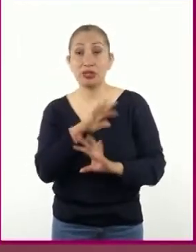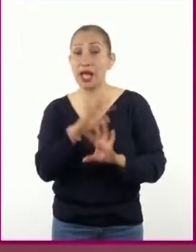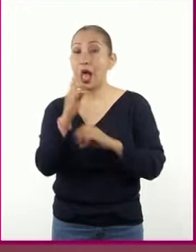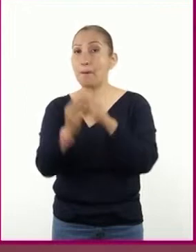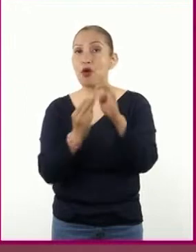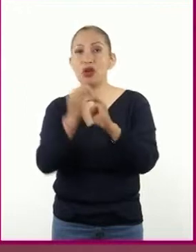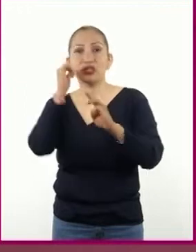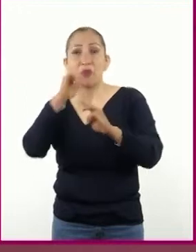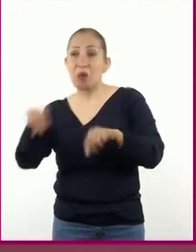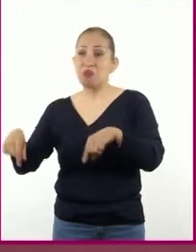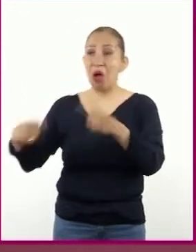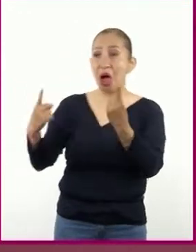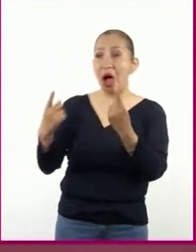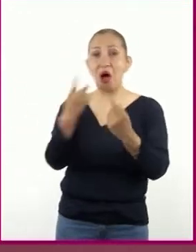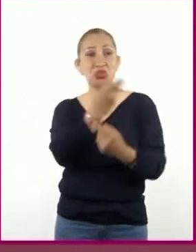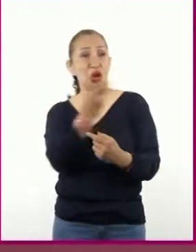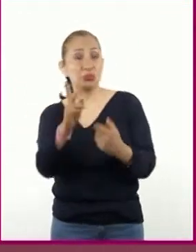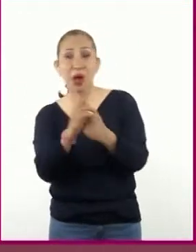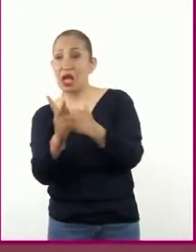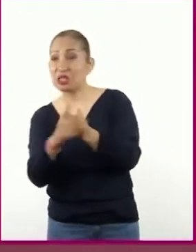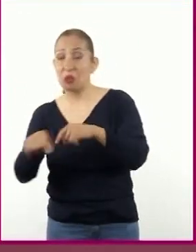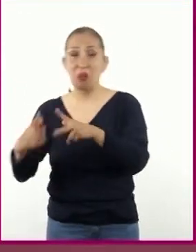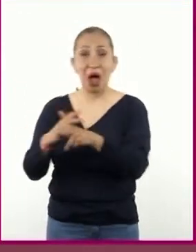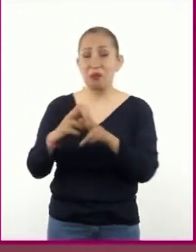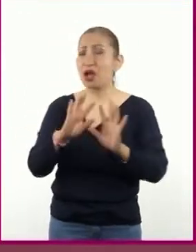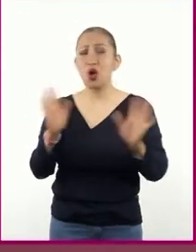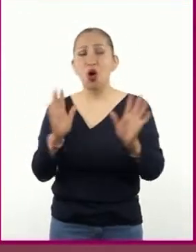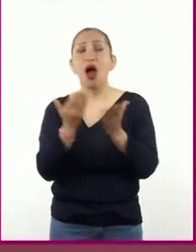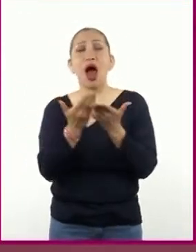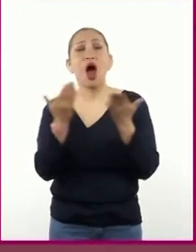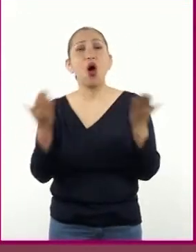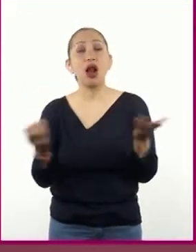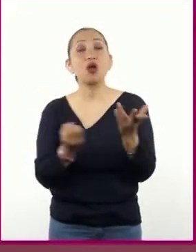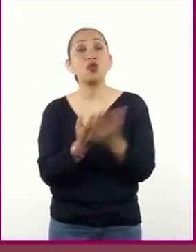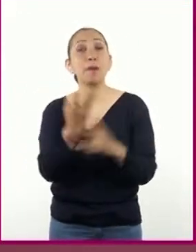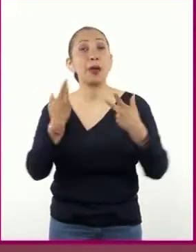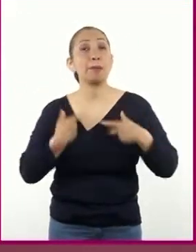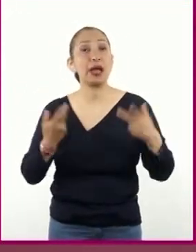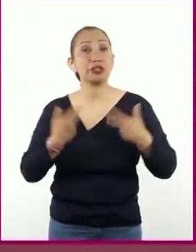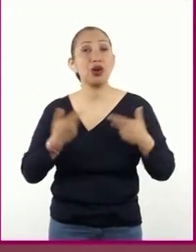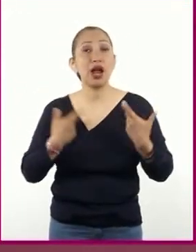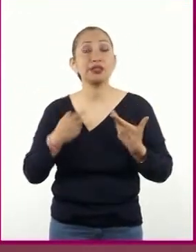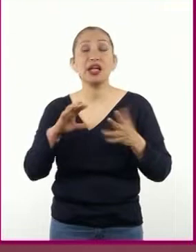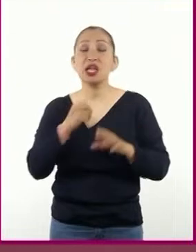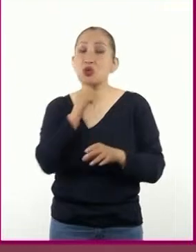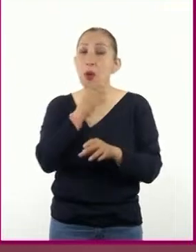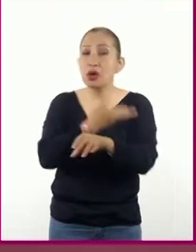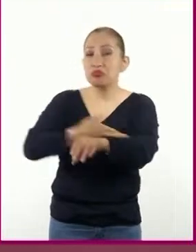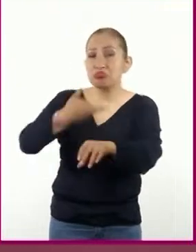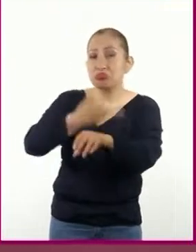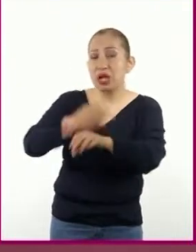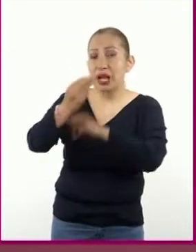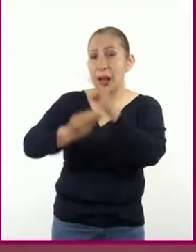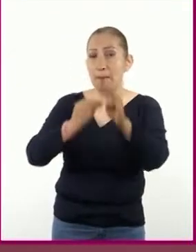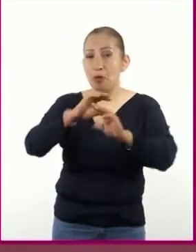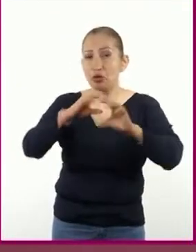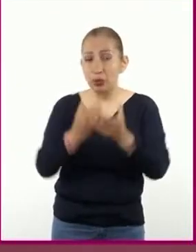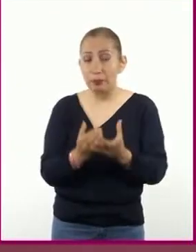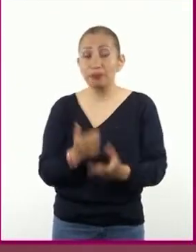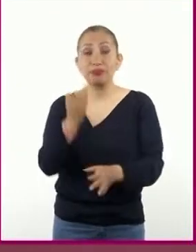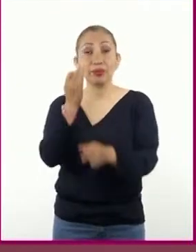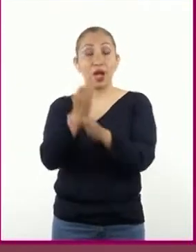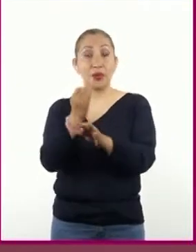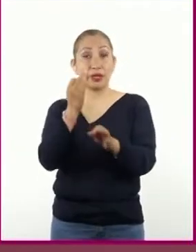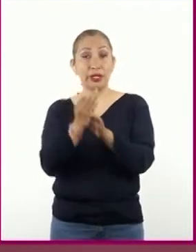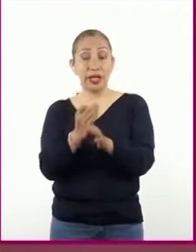el enfrentamiento entre dos potencias mundiales, pues han surgido nuevos actores y reacomodos a nivel mundial. En la